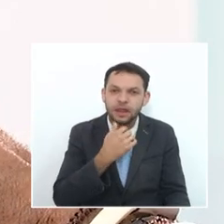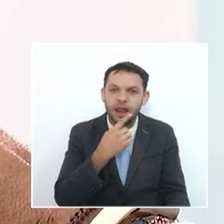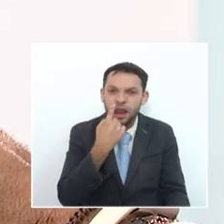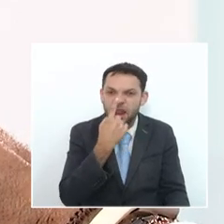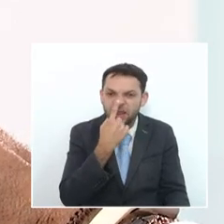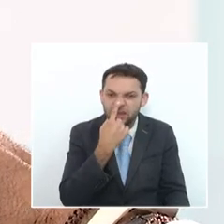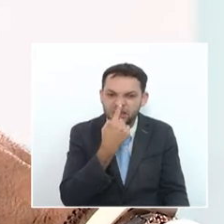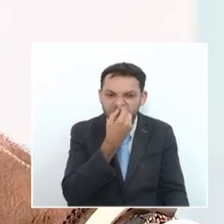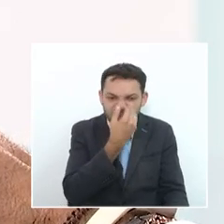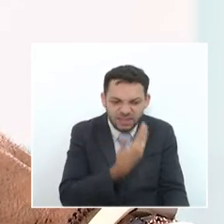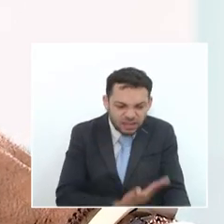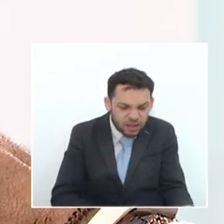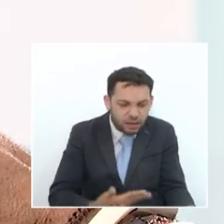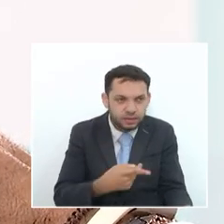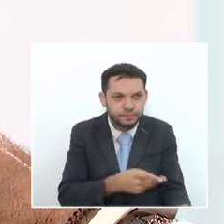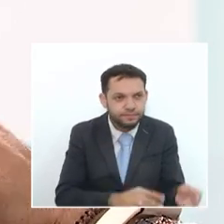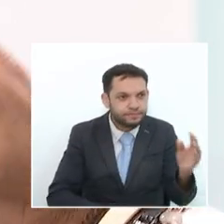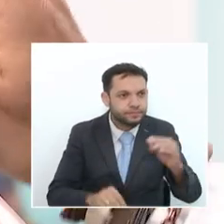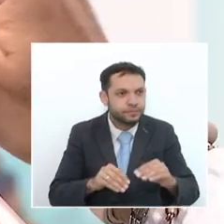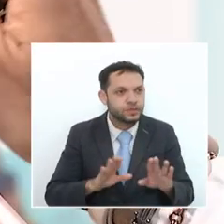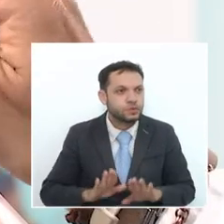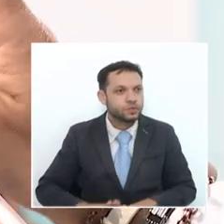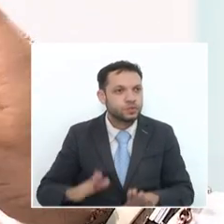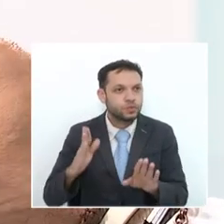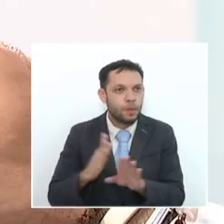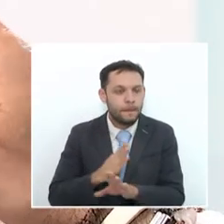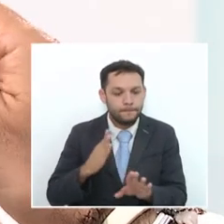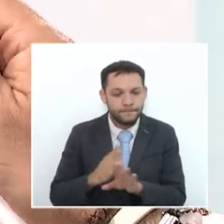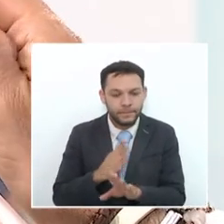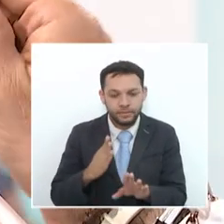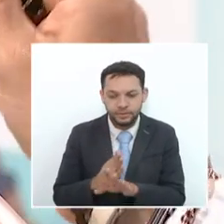personas, cuando tienen problemas de sangre